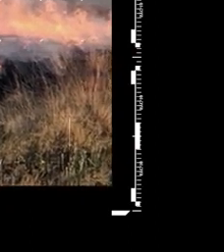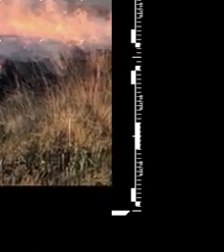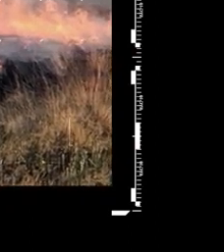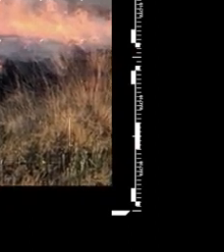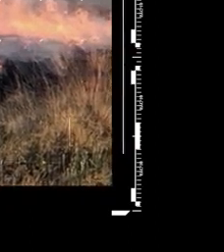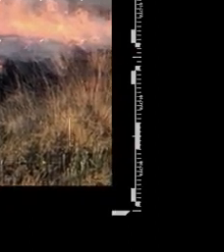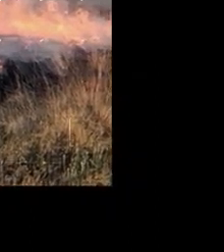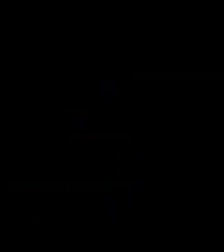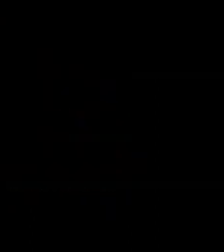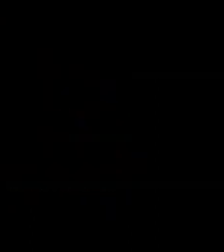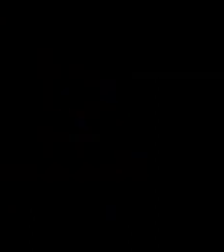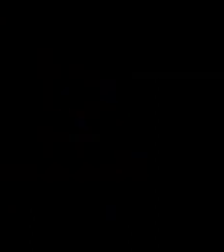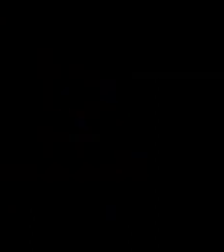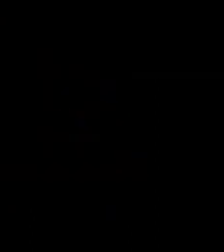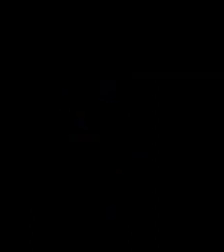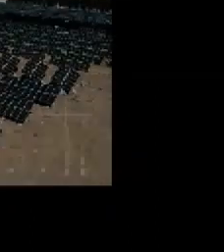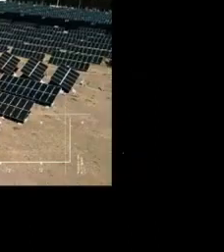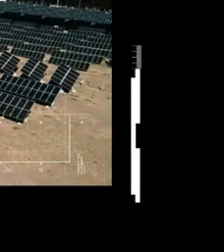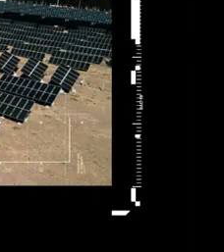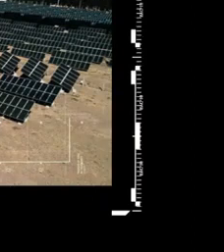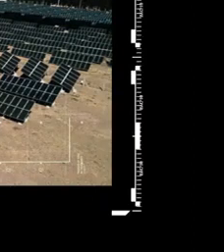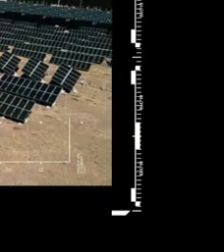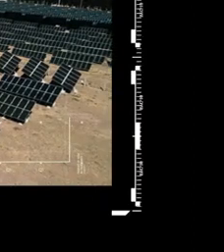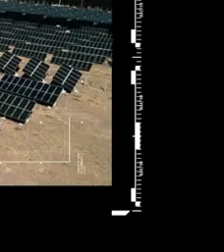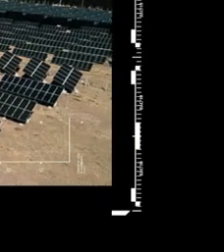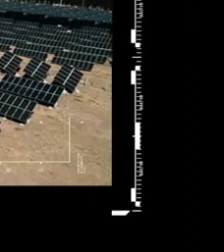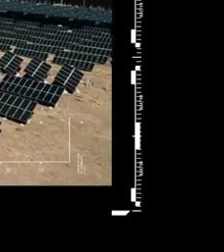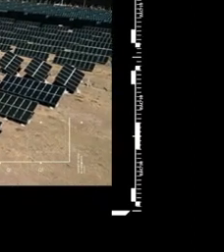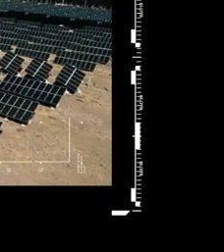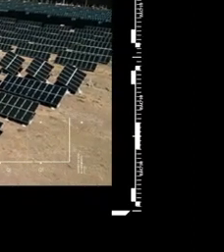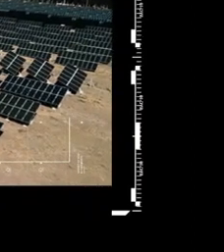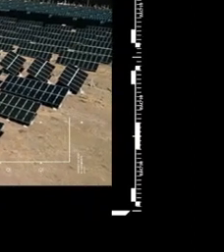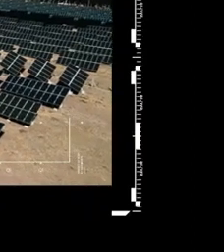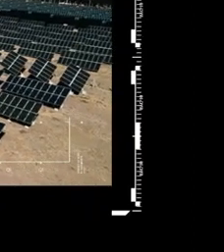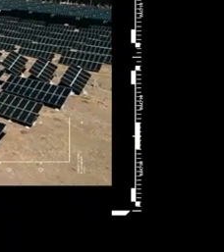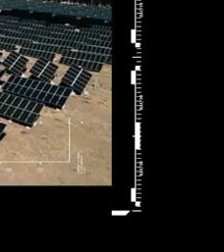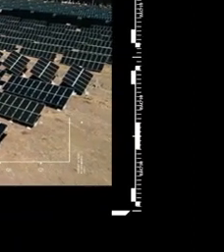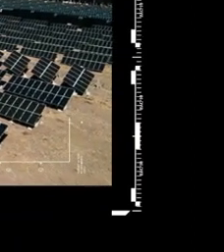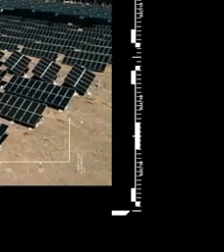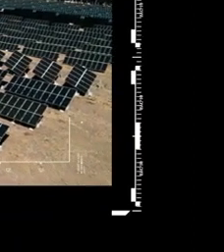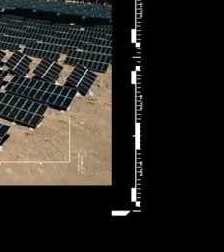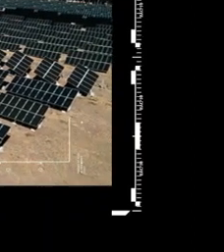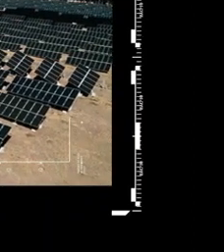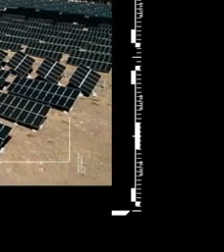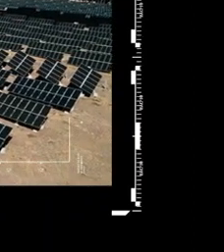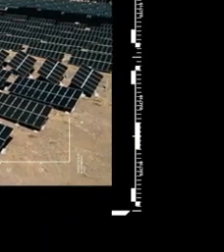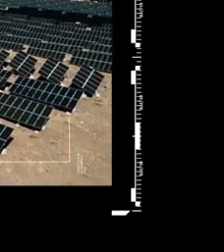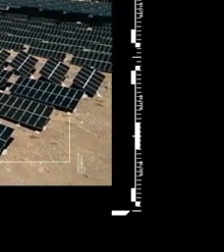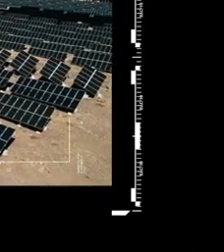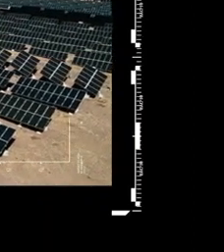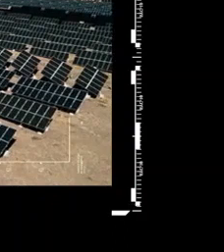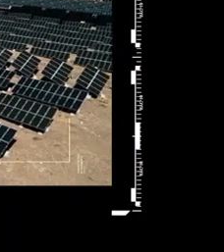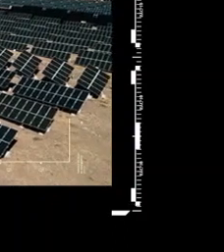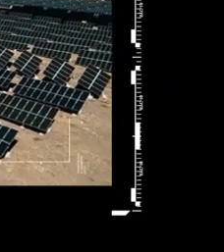76.000 hectáreas. San Juan. Inversión en energía renovable. Anunciaron la construcción de un parque